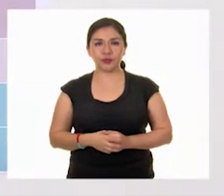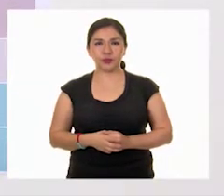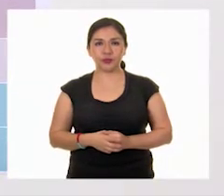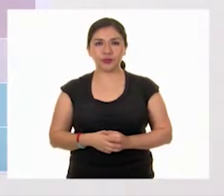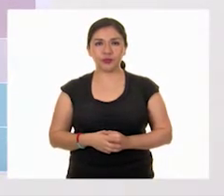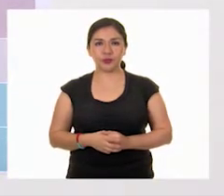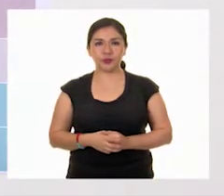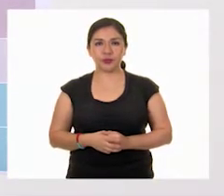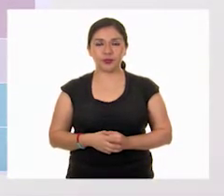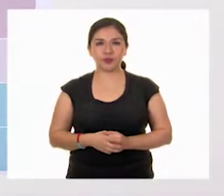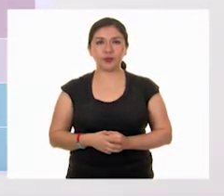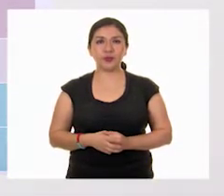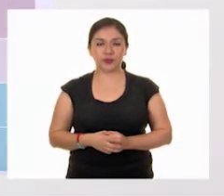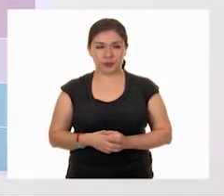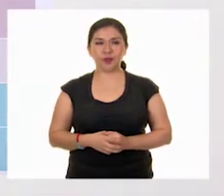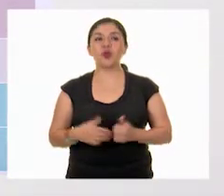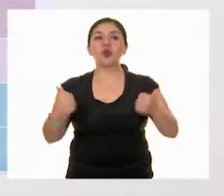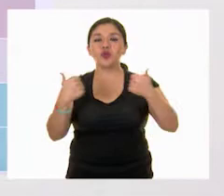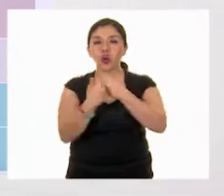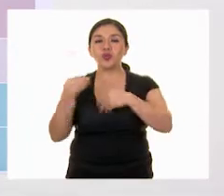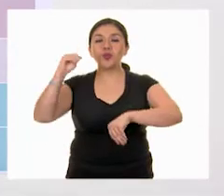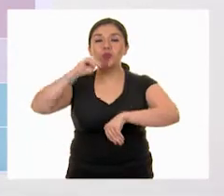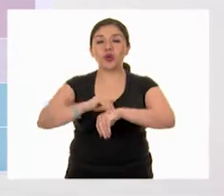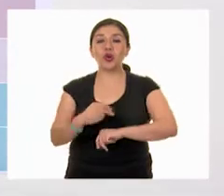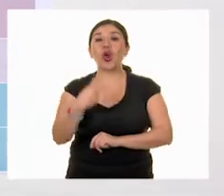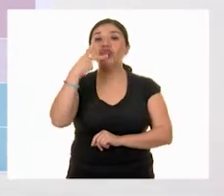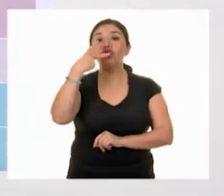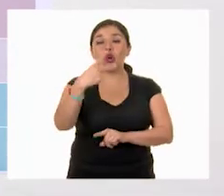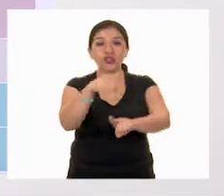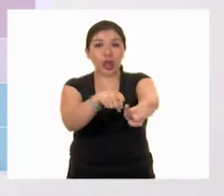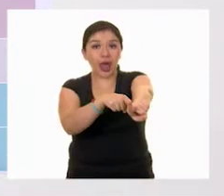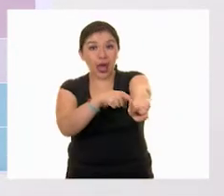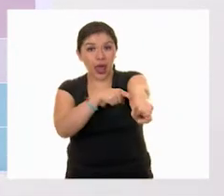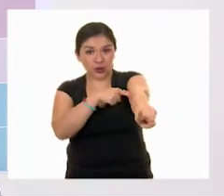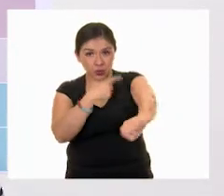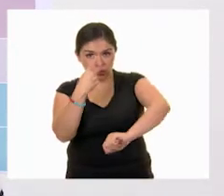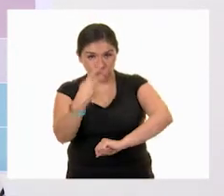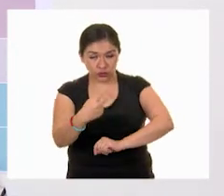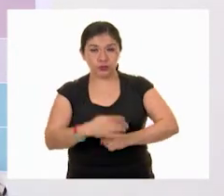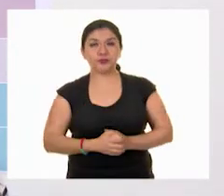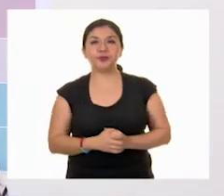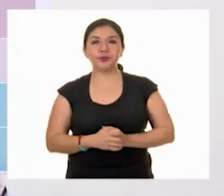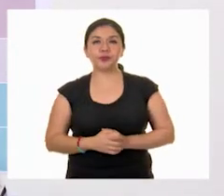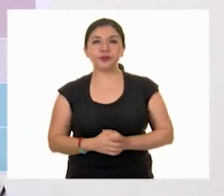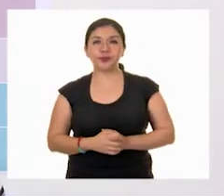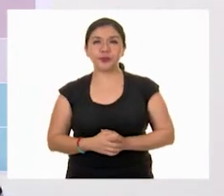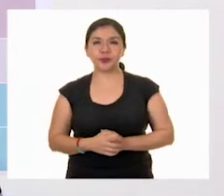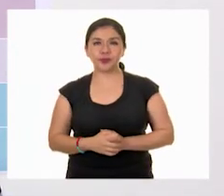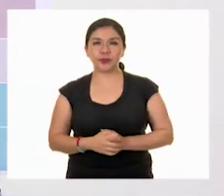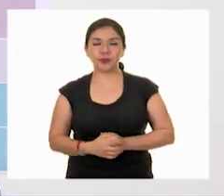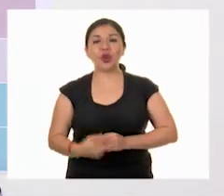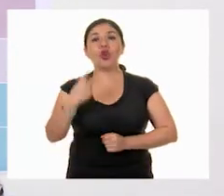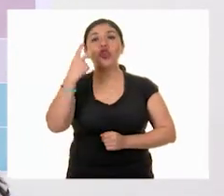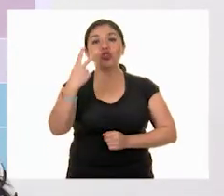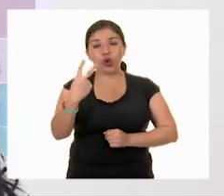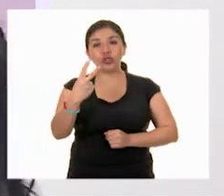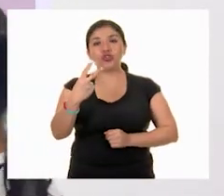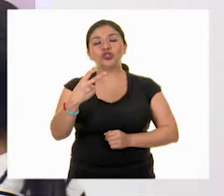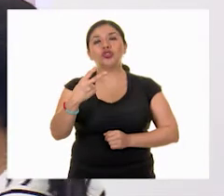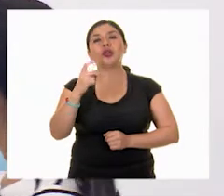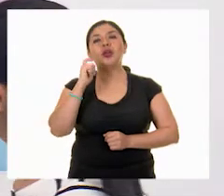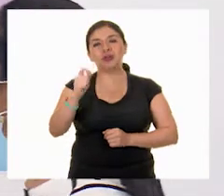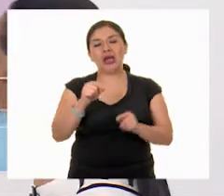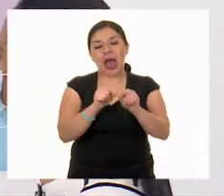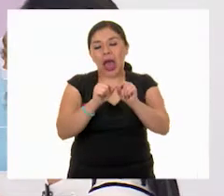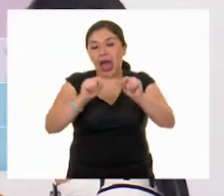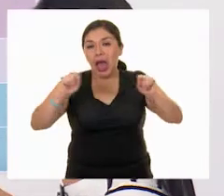Naranja. Y ponemos 2 de largo, seguimos conservando el largo, 2 de profundidad